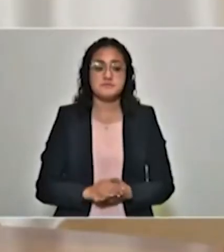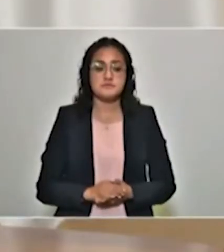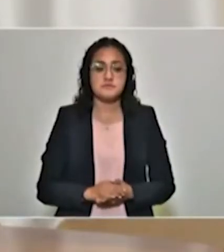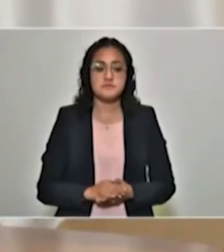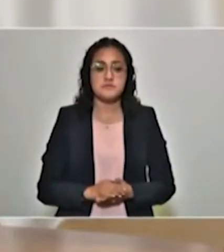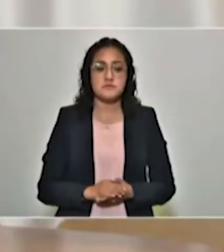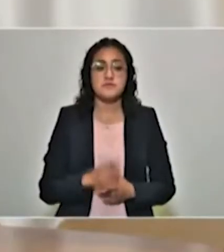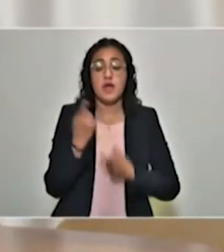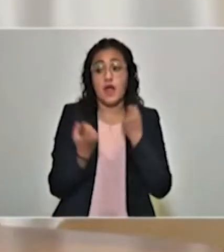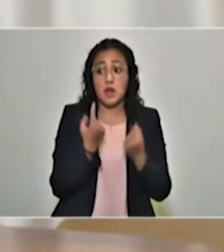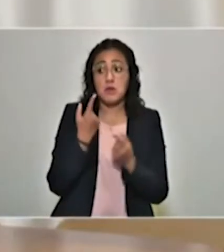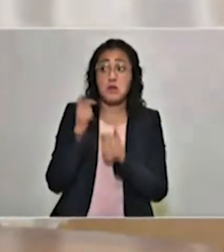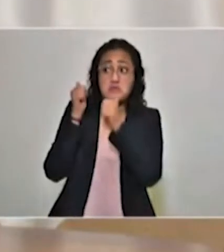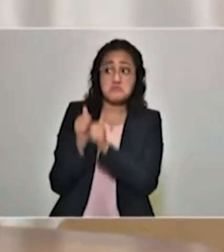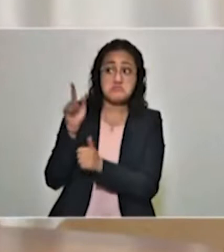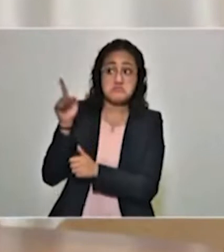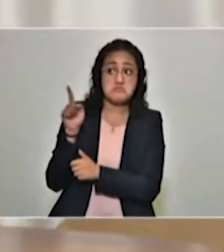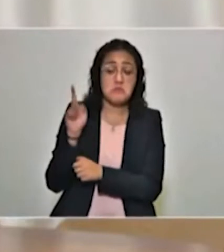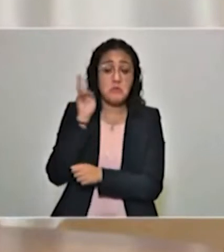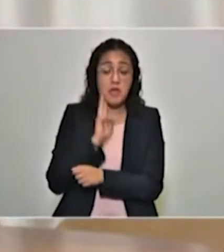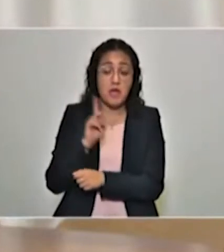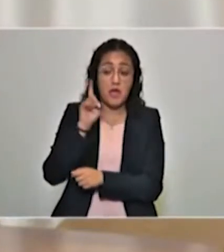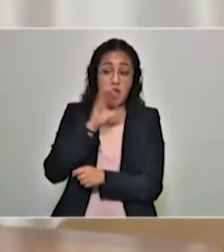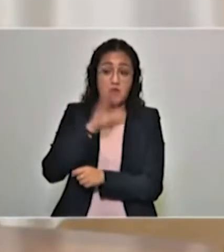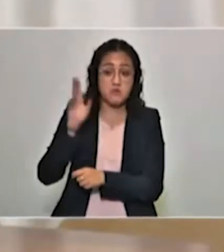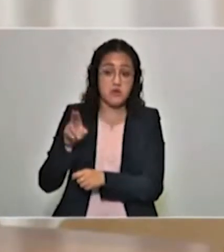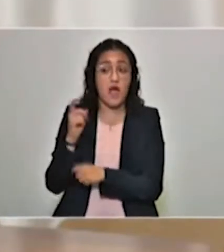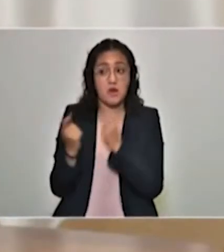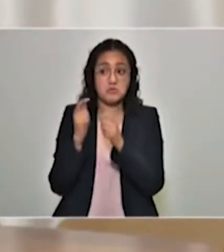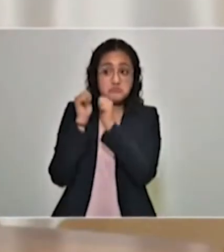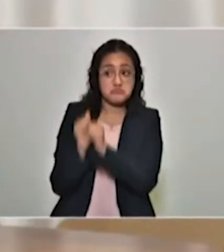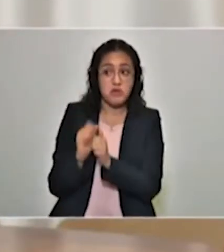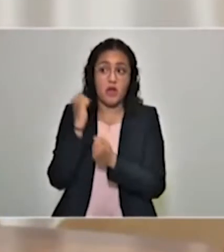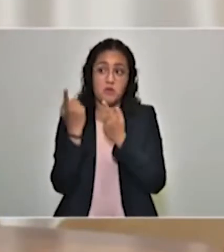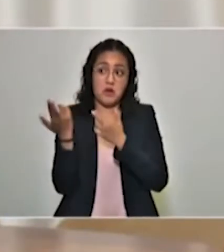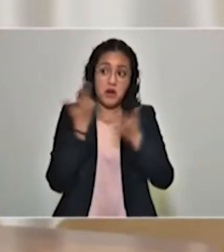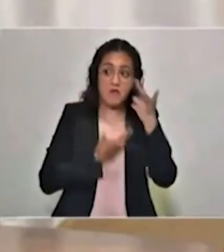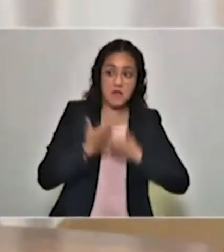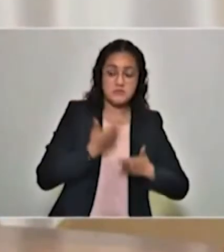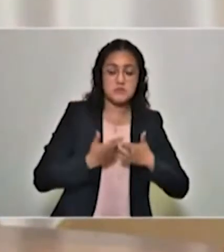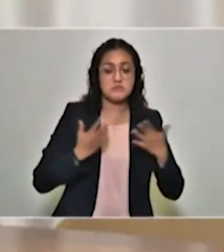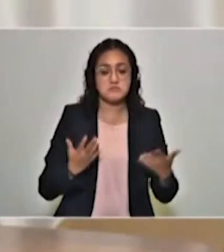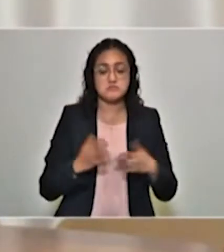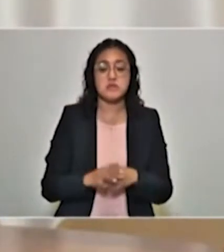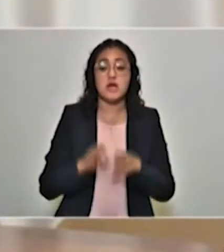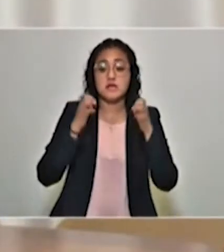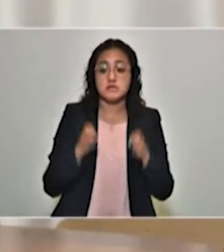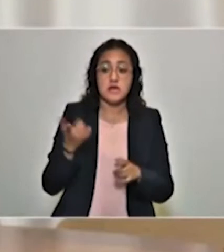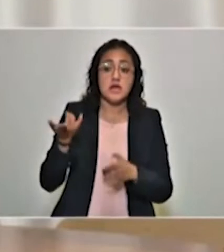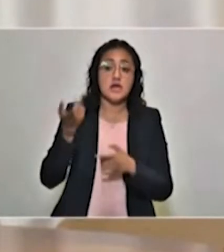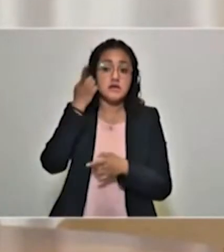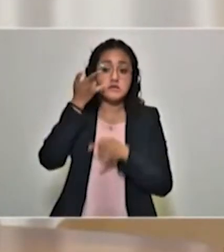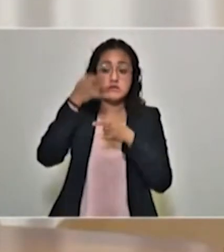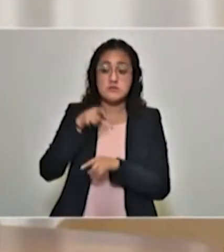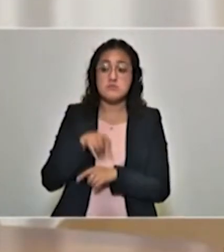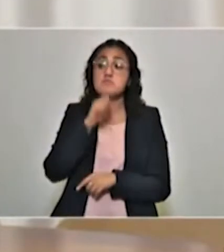Unos siguen de viaje en Cancún y que estuvieron hospedados en